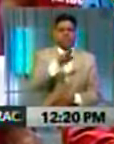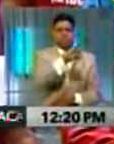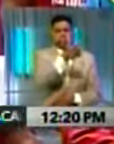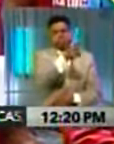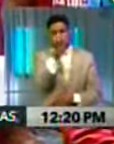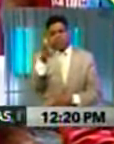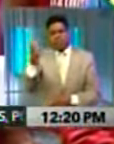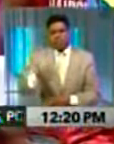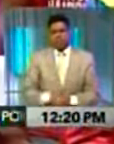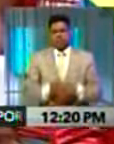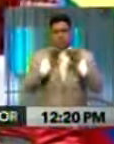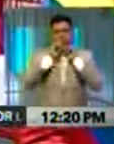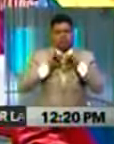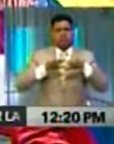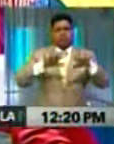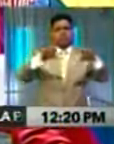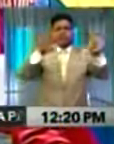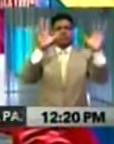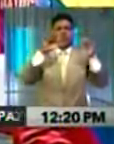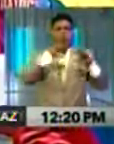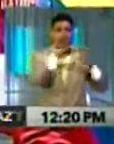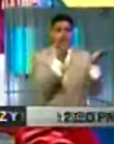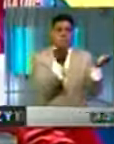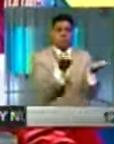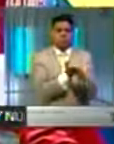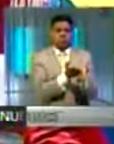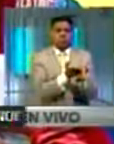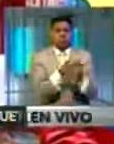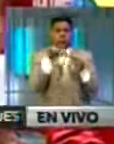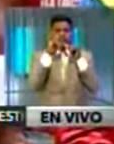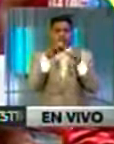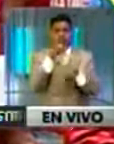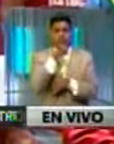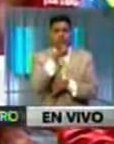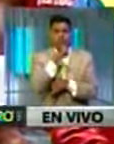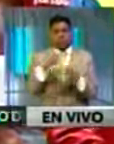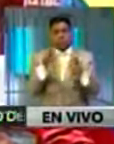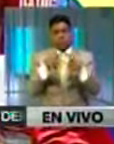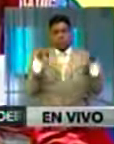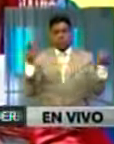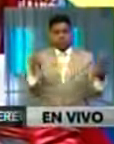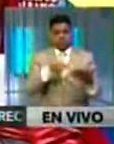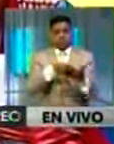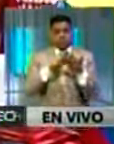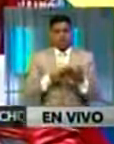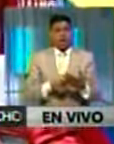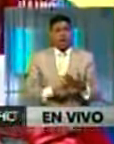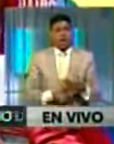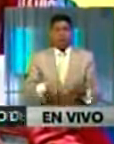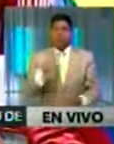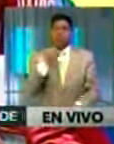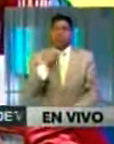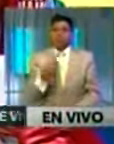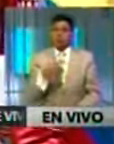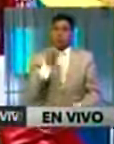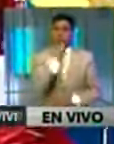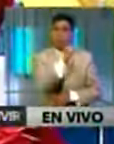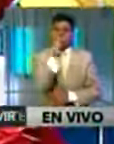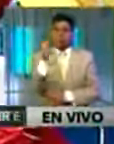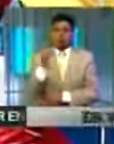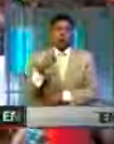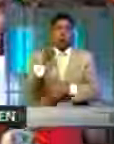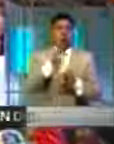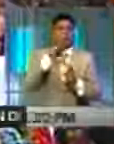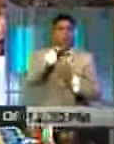y difundirlo por el mundo, para poner a Nicolás Maduro como un asesino o como un gobierno